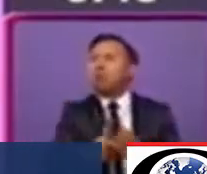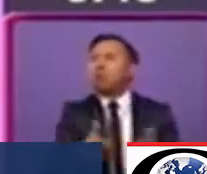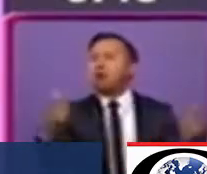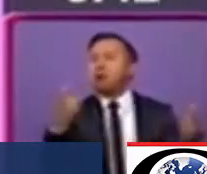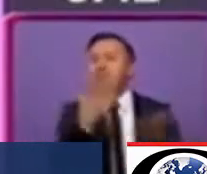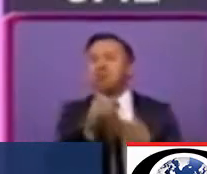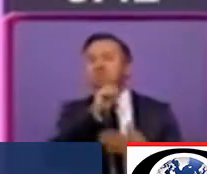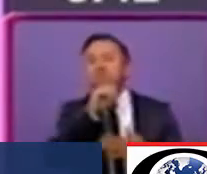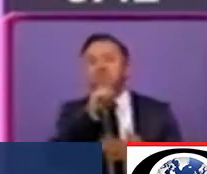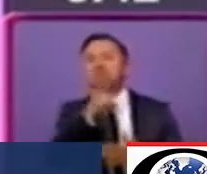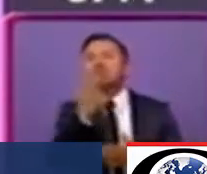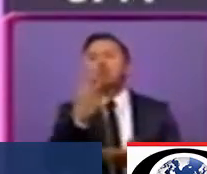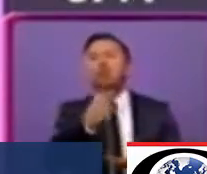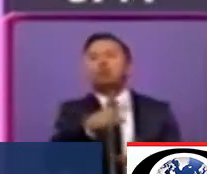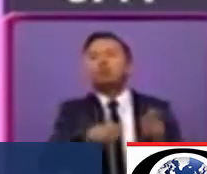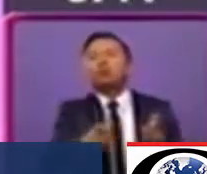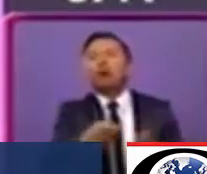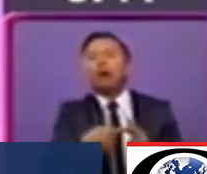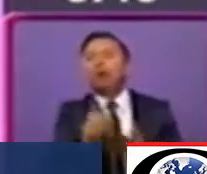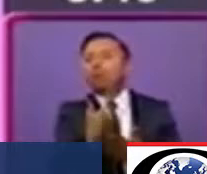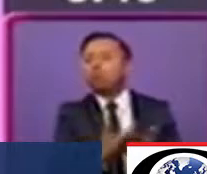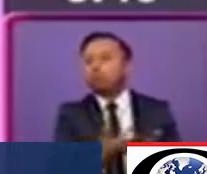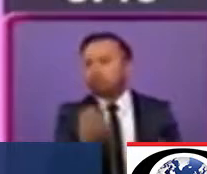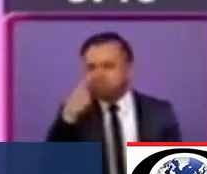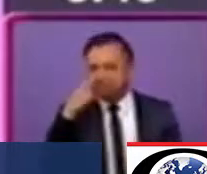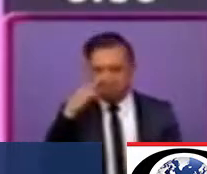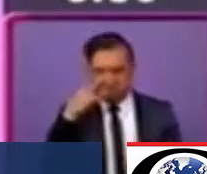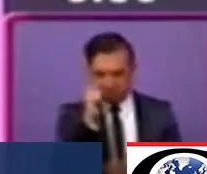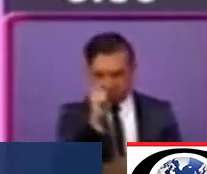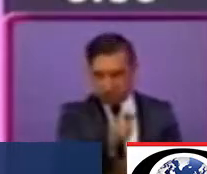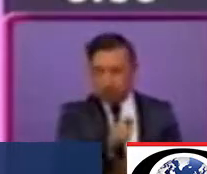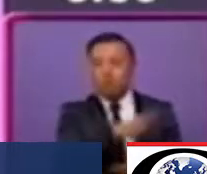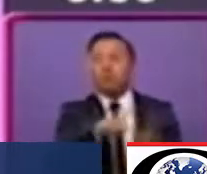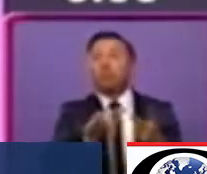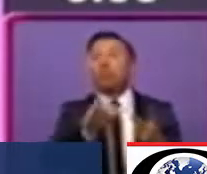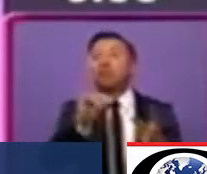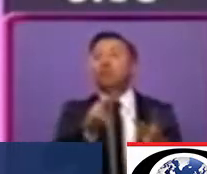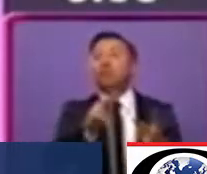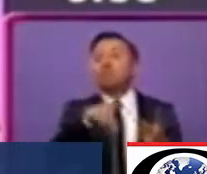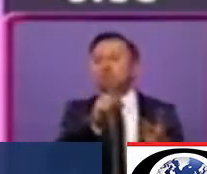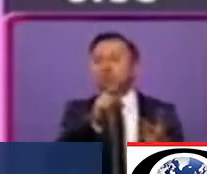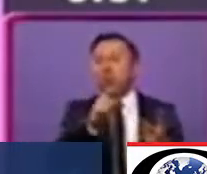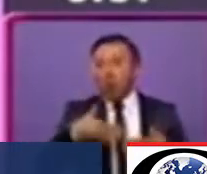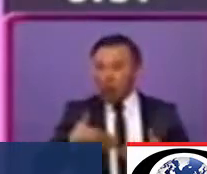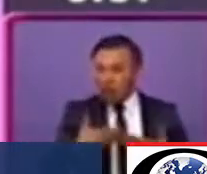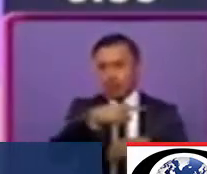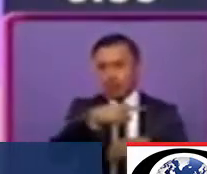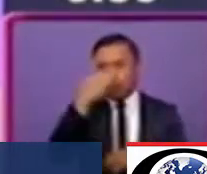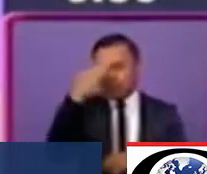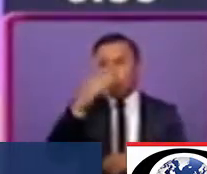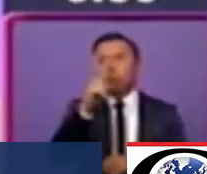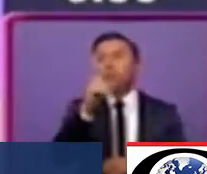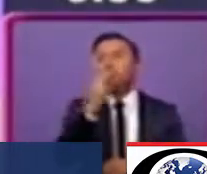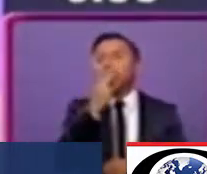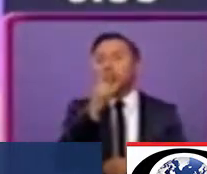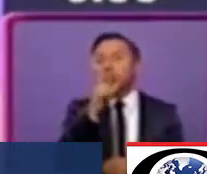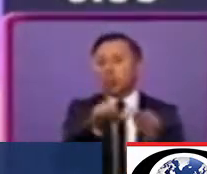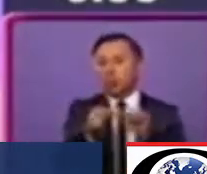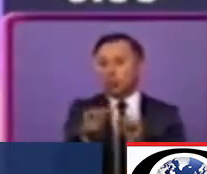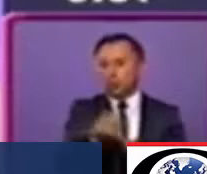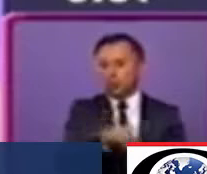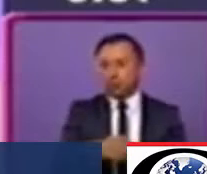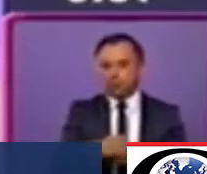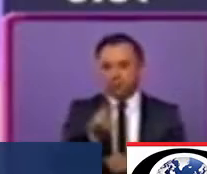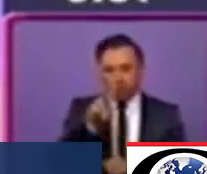minutos antes de entrar al aire, les dieron su retocadita, porque pues no iban muy bien, que digamos. Pero bueno,